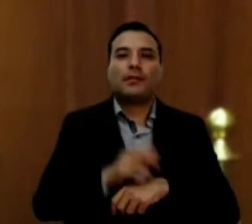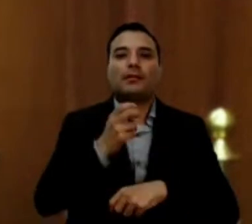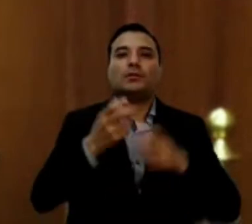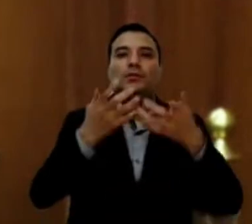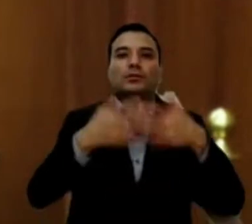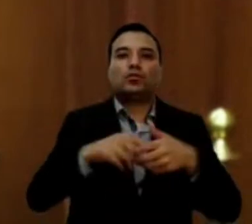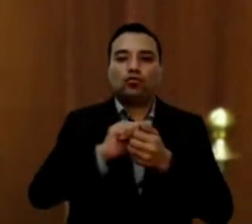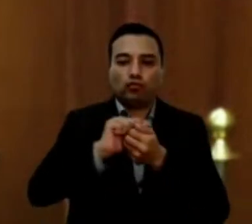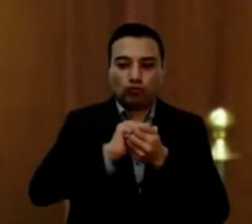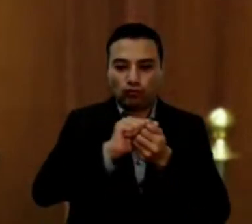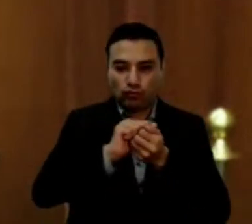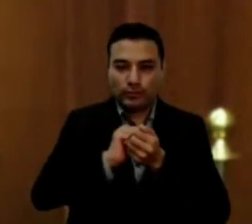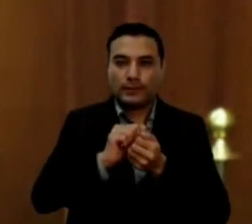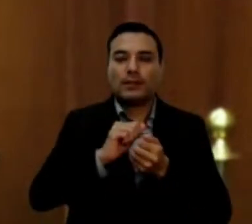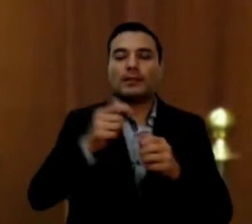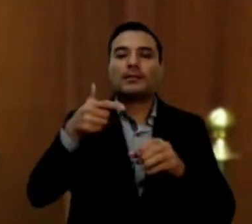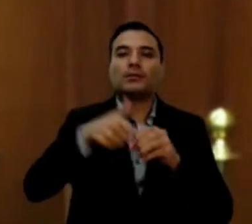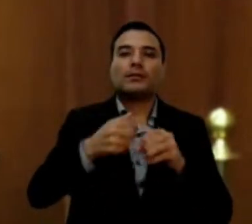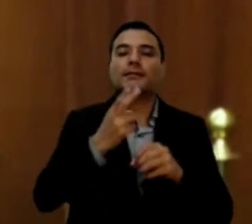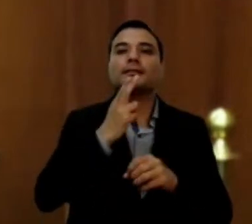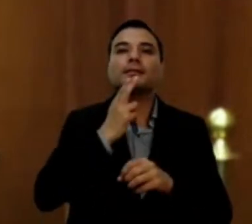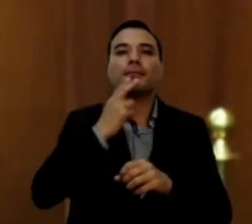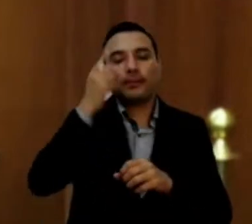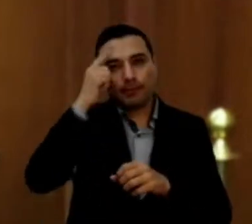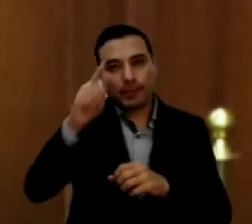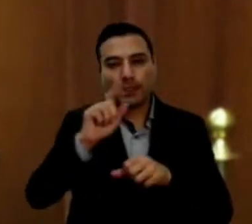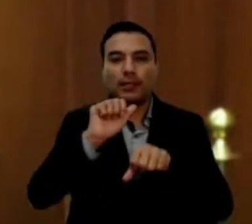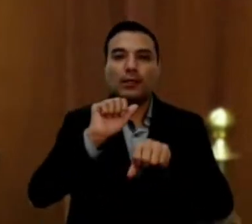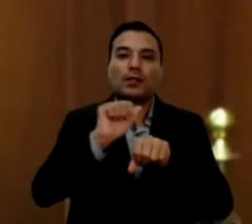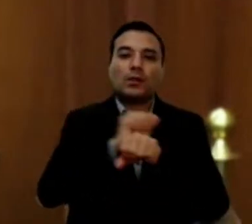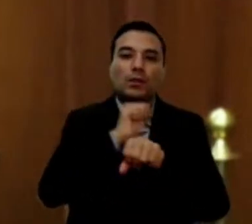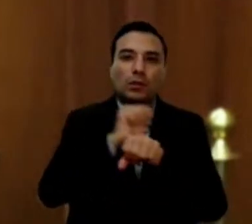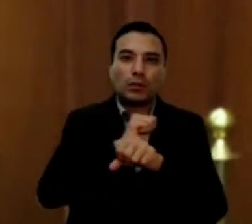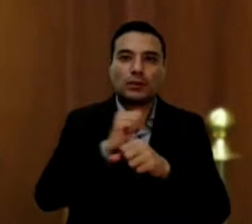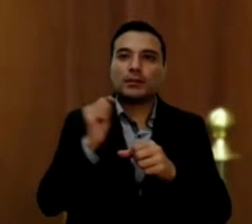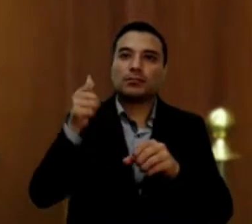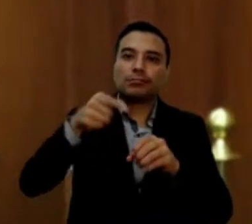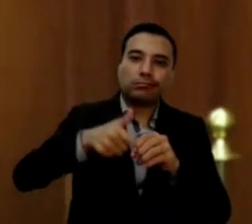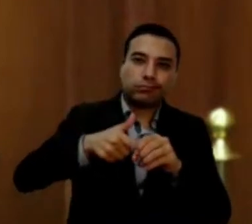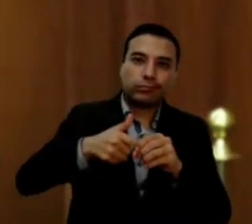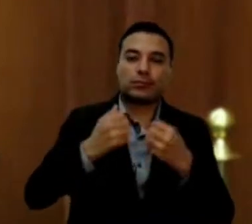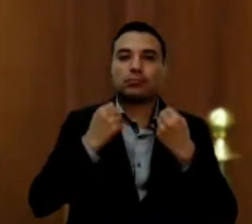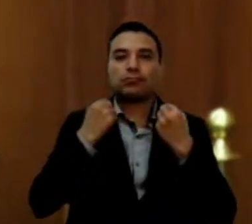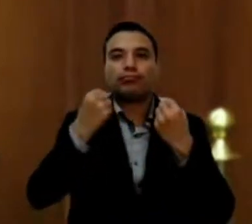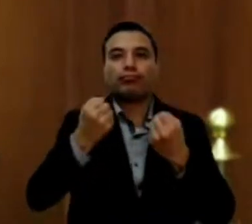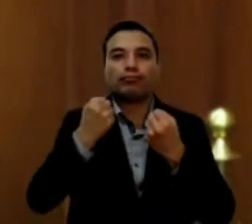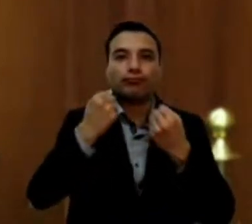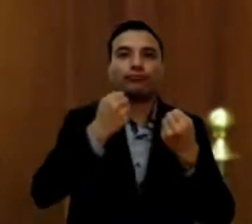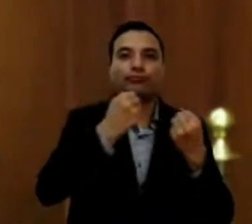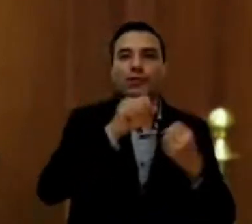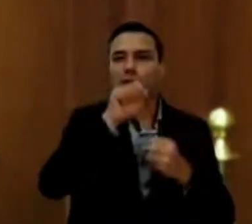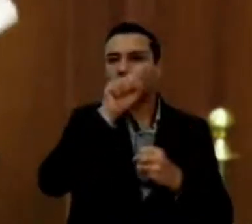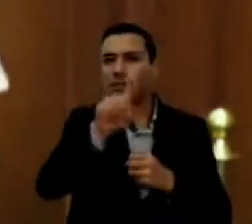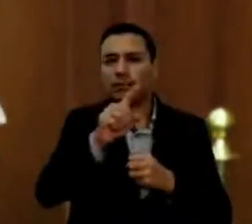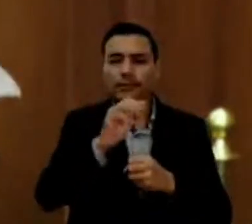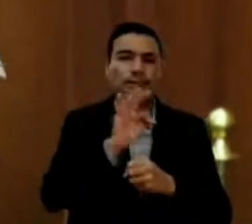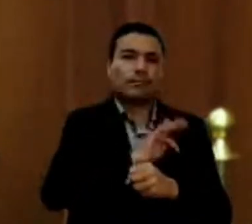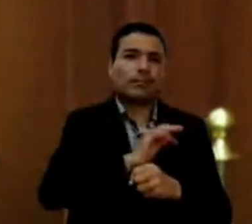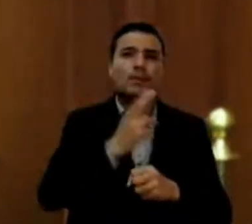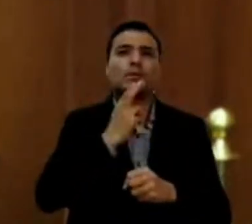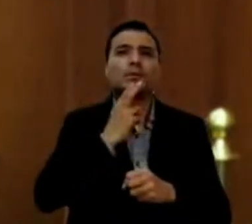en la mayoría de vehículos que emplean motores de combustión interna y con usos variados en la industria y en el comercio.